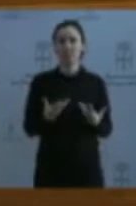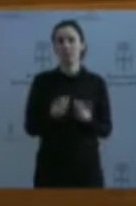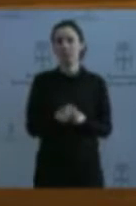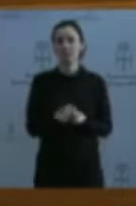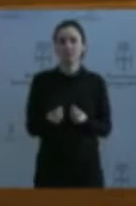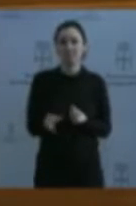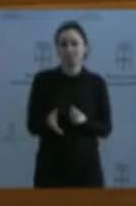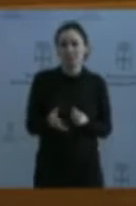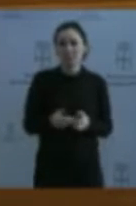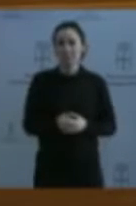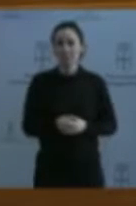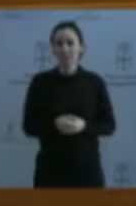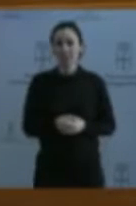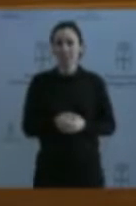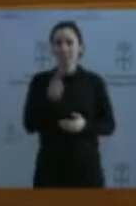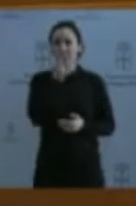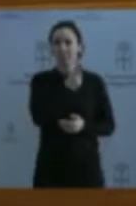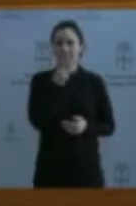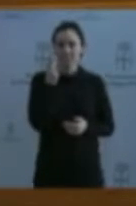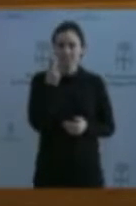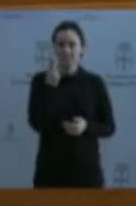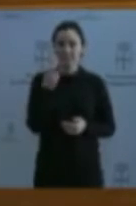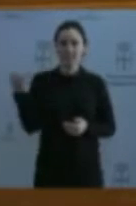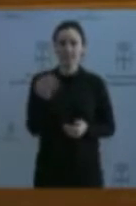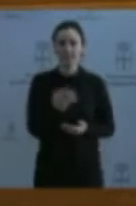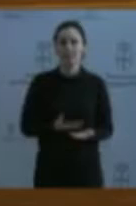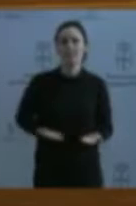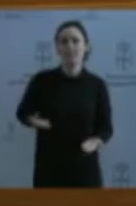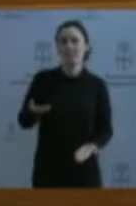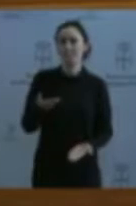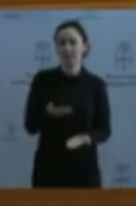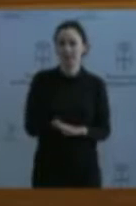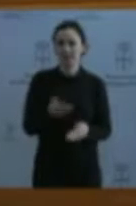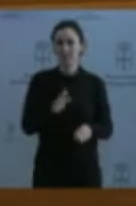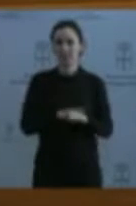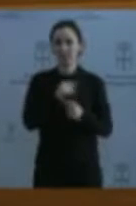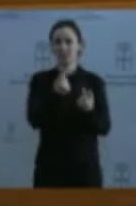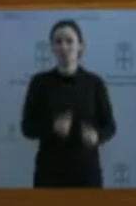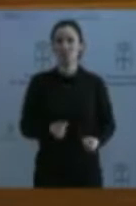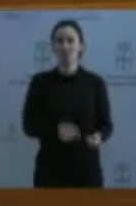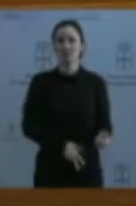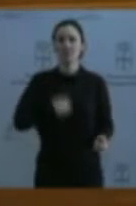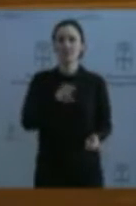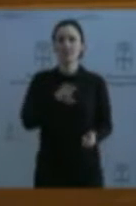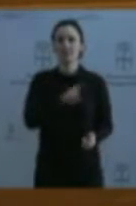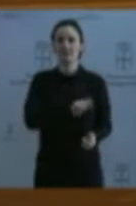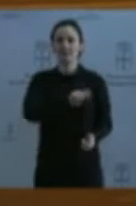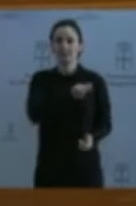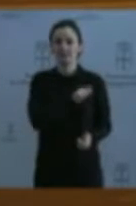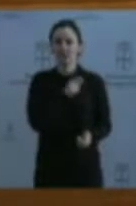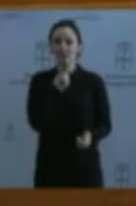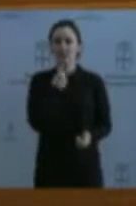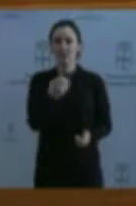compromisos que tenemos que exigir a los presupuestos generales del Estado, en donde ponemos que una de las condicionantes sería